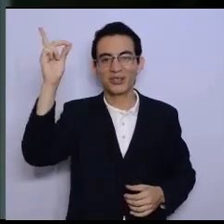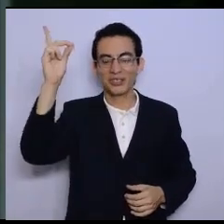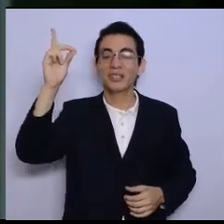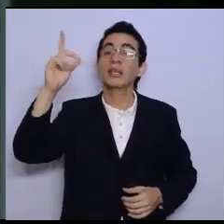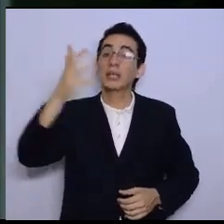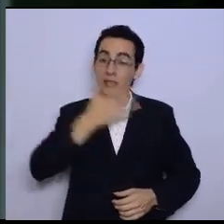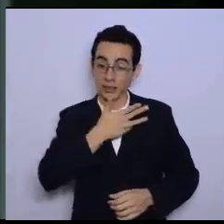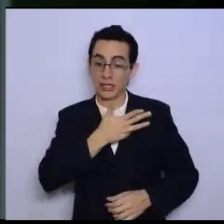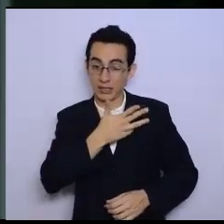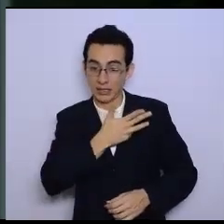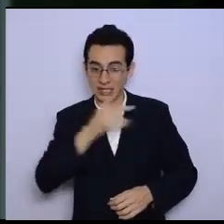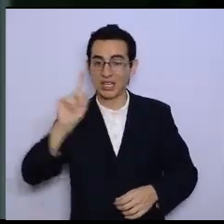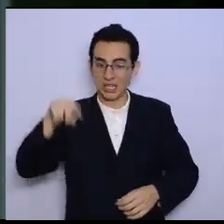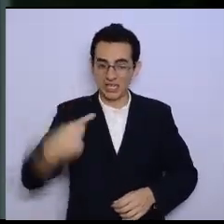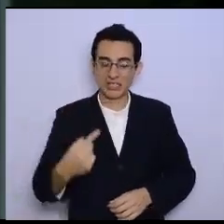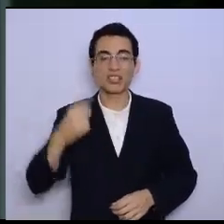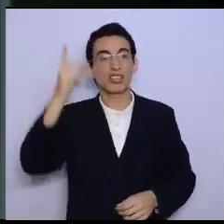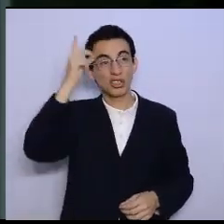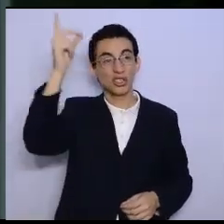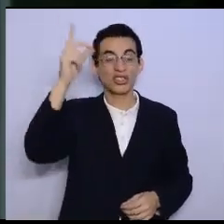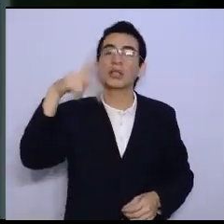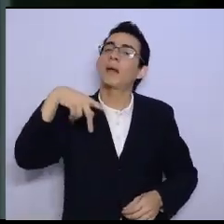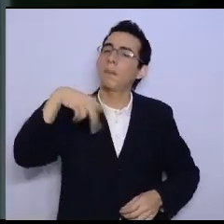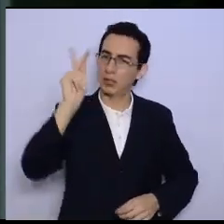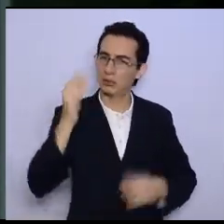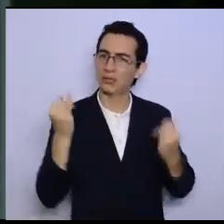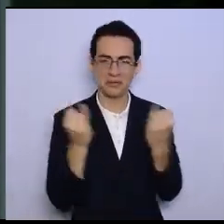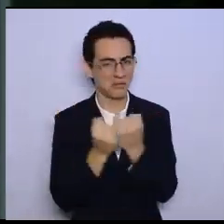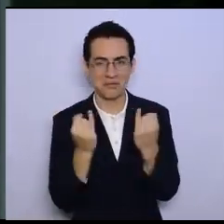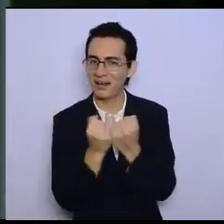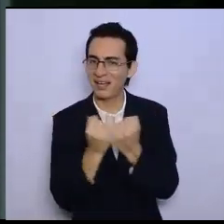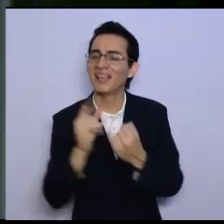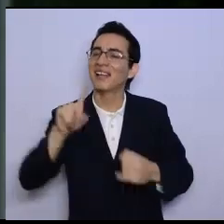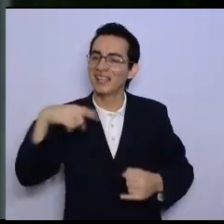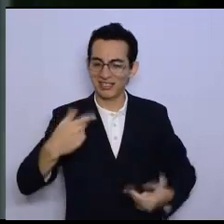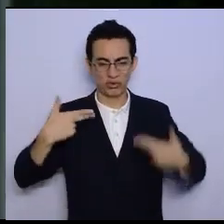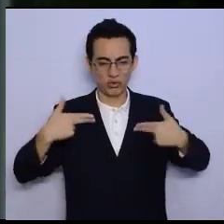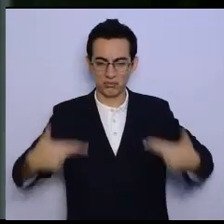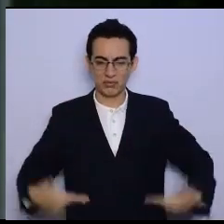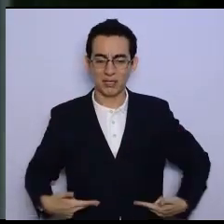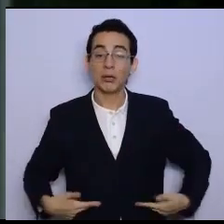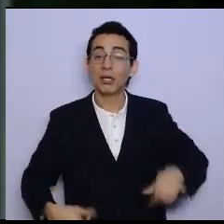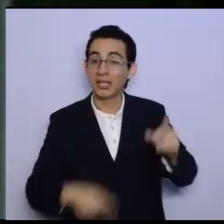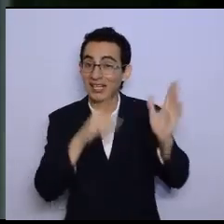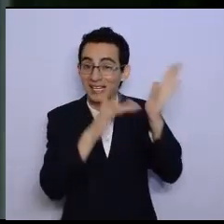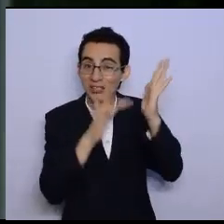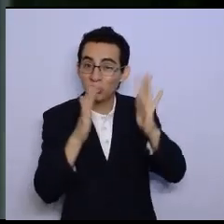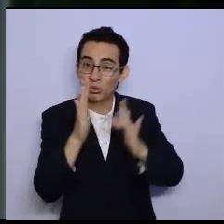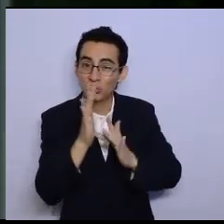pero también tenía un cuerpo semejante al nuestro. Él como humano